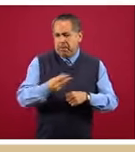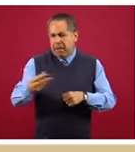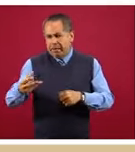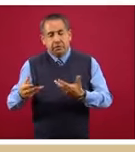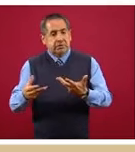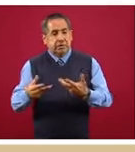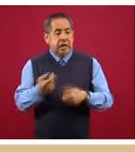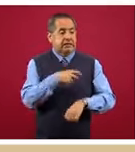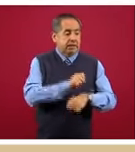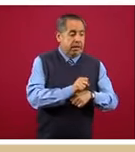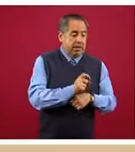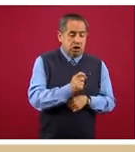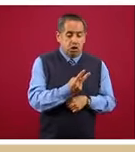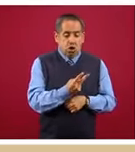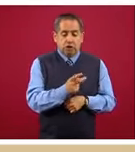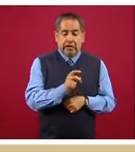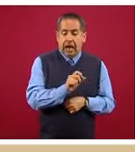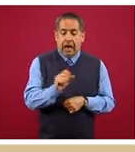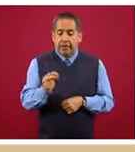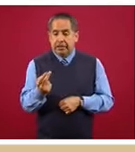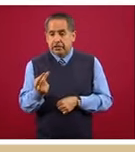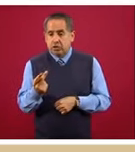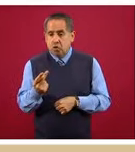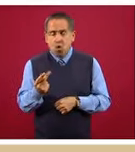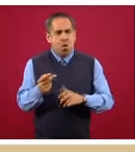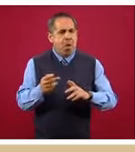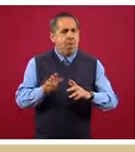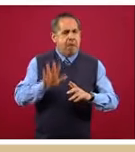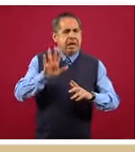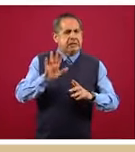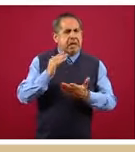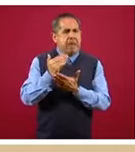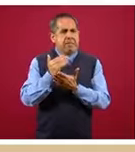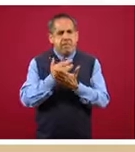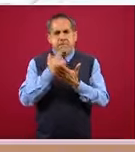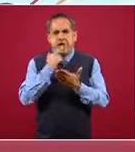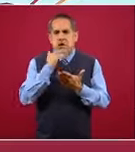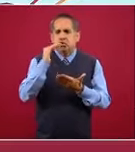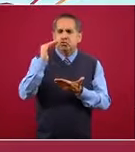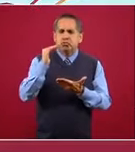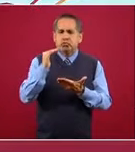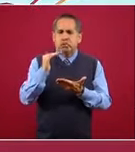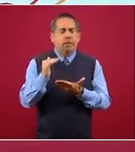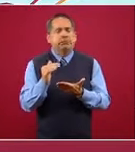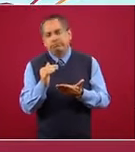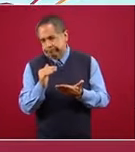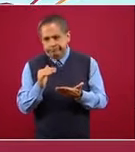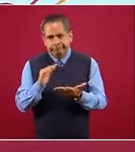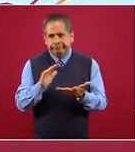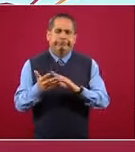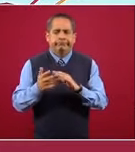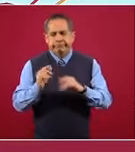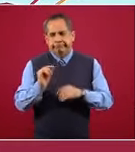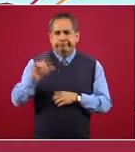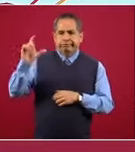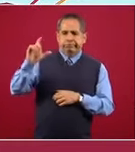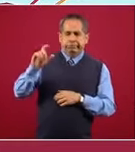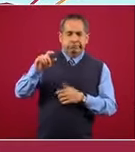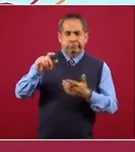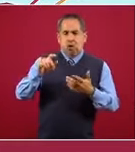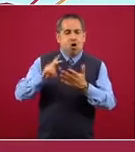semana 22 y hasta la 25 lograba un descenso, lograba un control. Sin embargo, vemos cómo de la 25 a